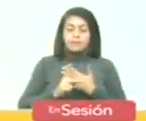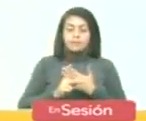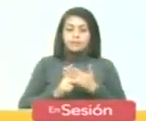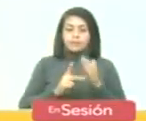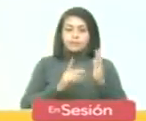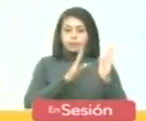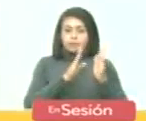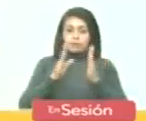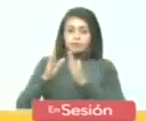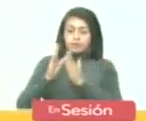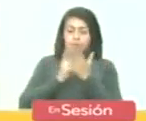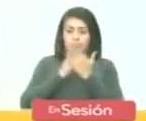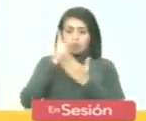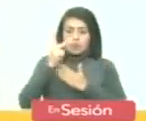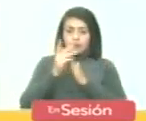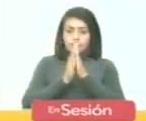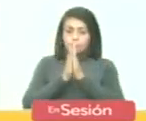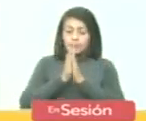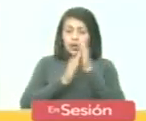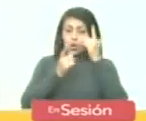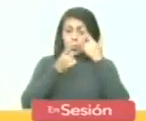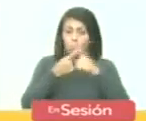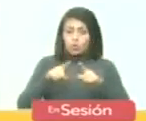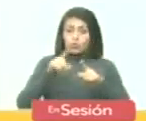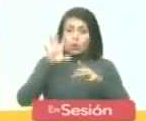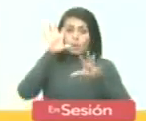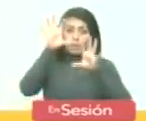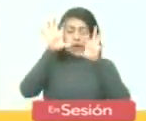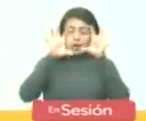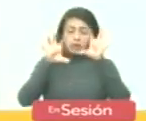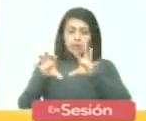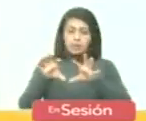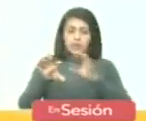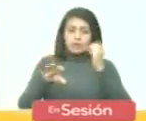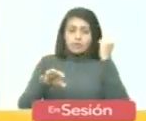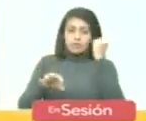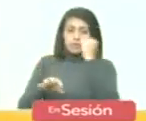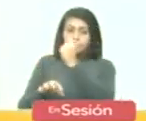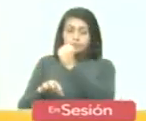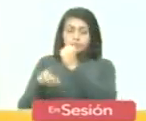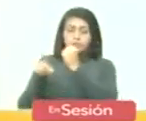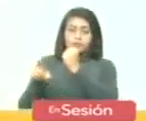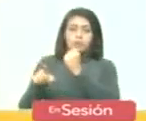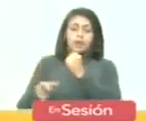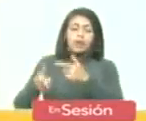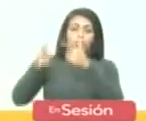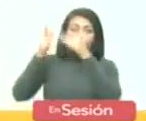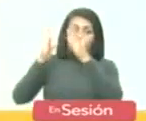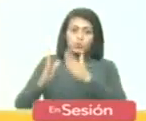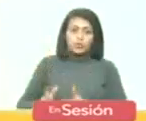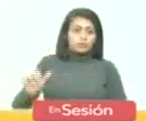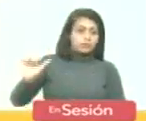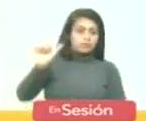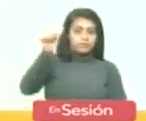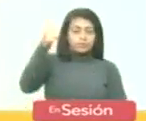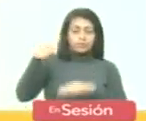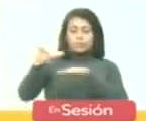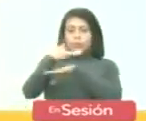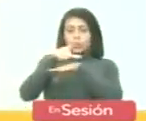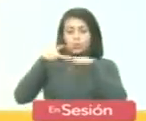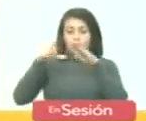organizó desde el extranjero el magnicidio a la máxima autoridad de